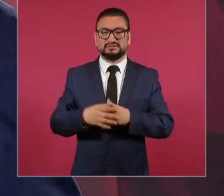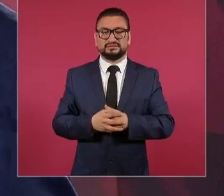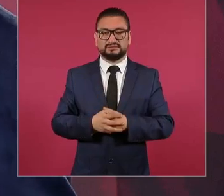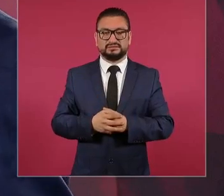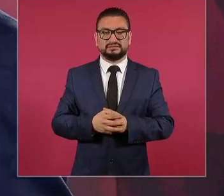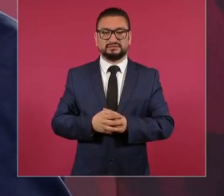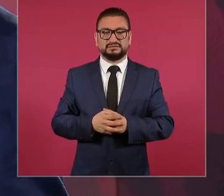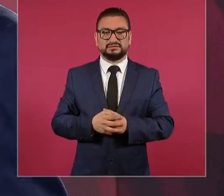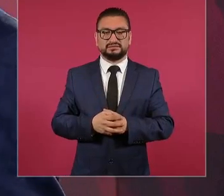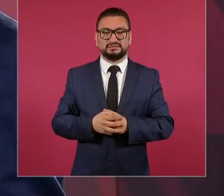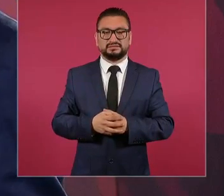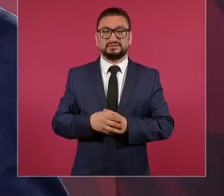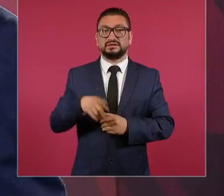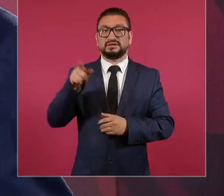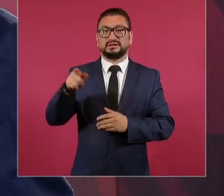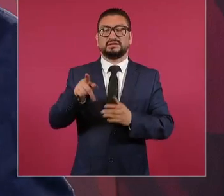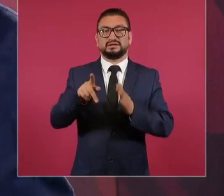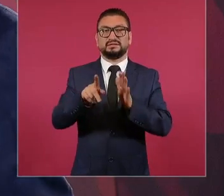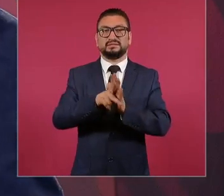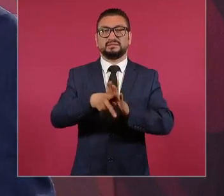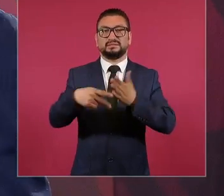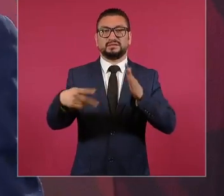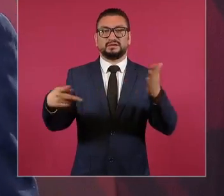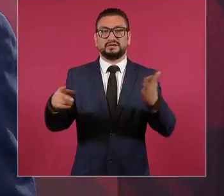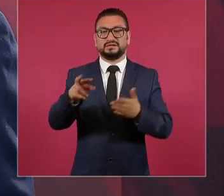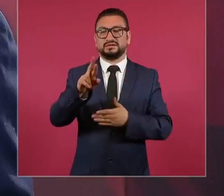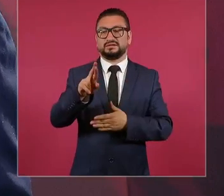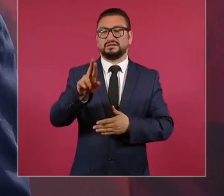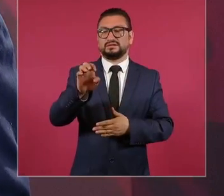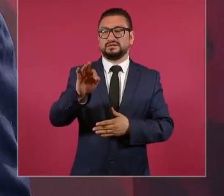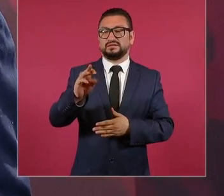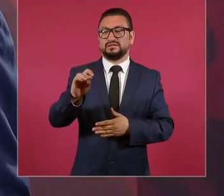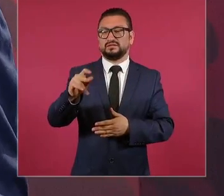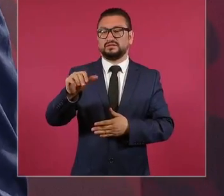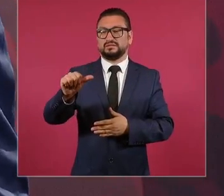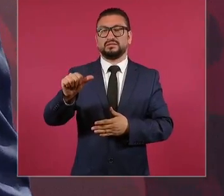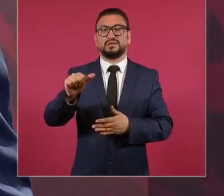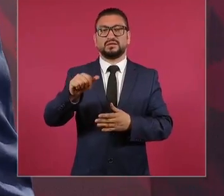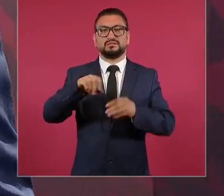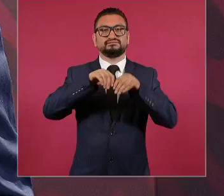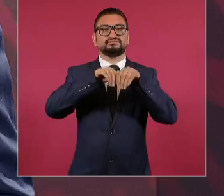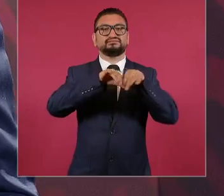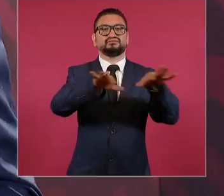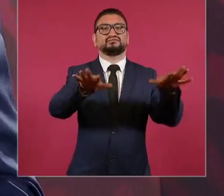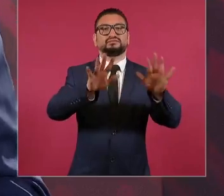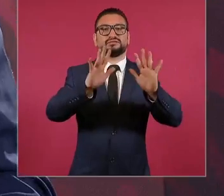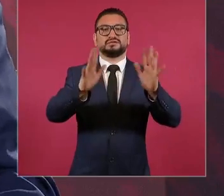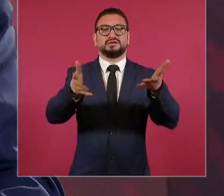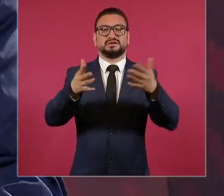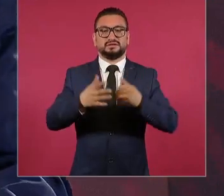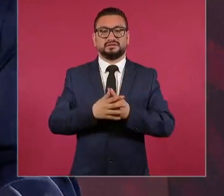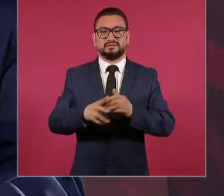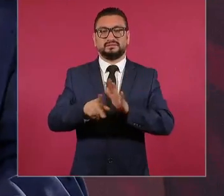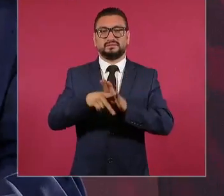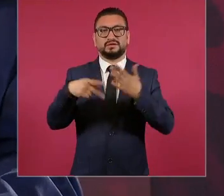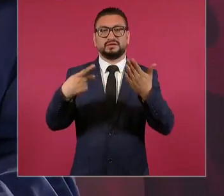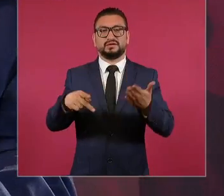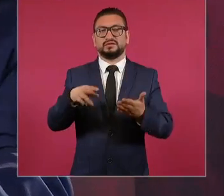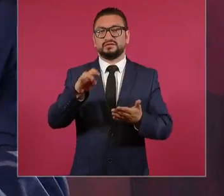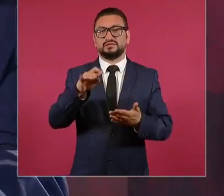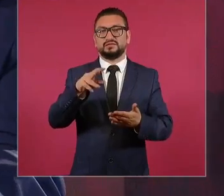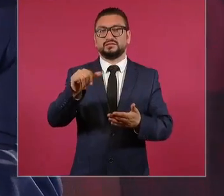ya el periódico Reforma lo había publicado, el periódico que ayudó